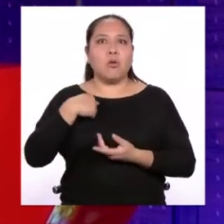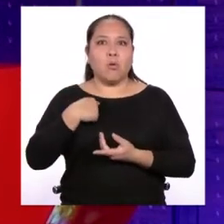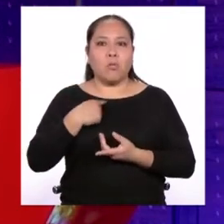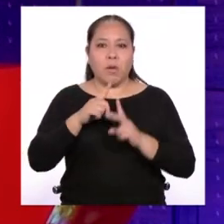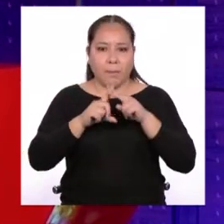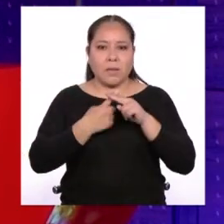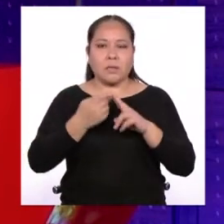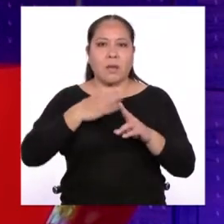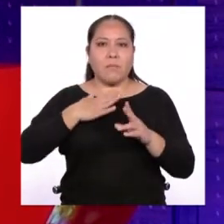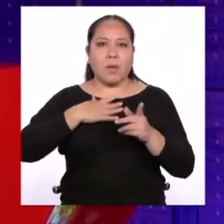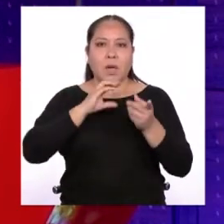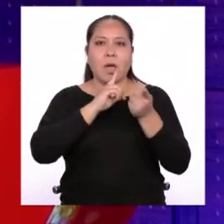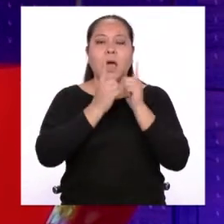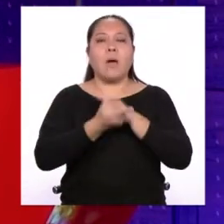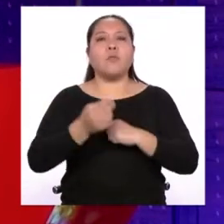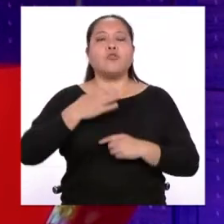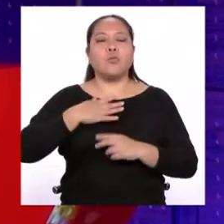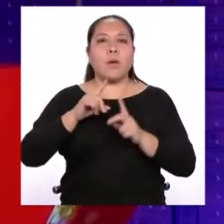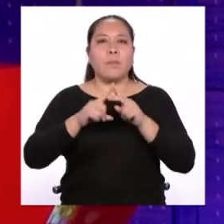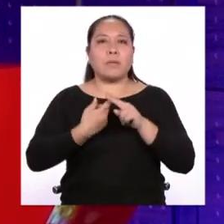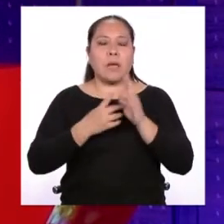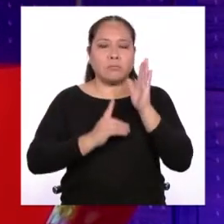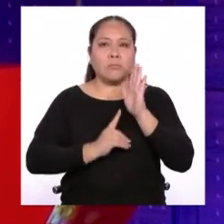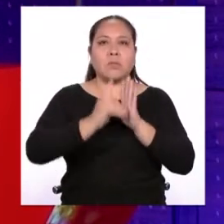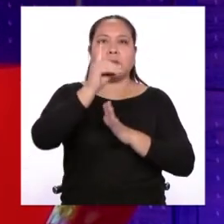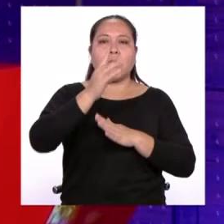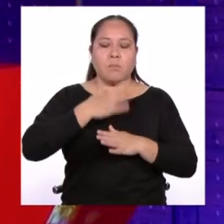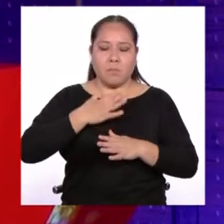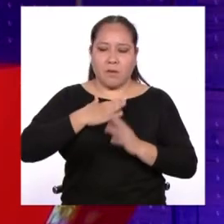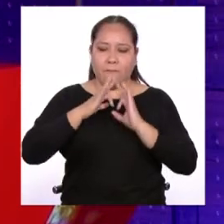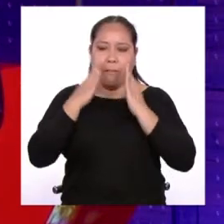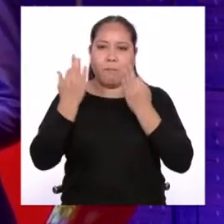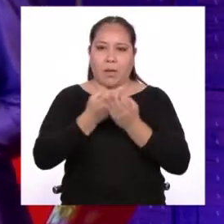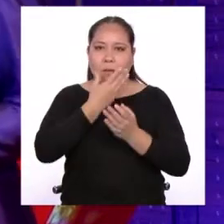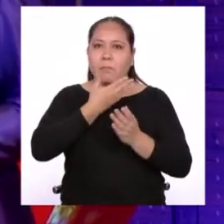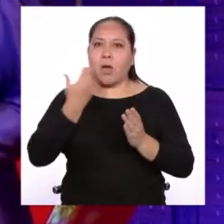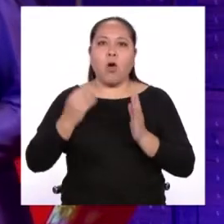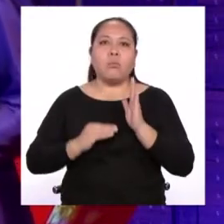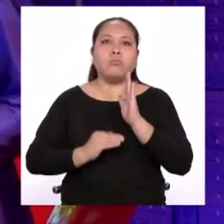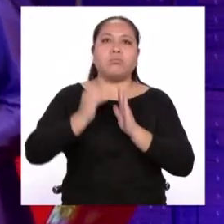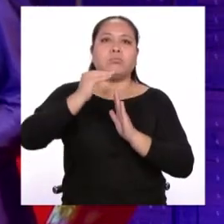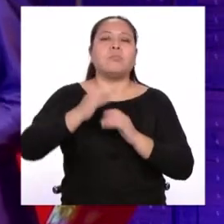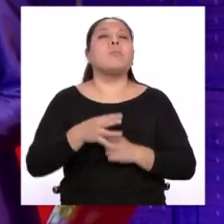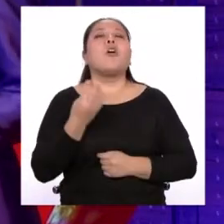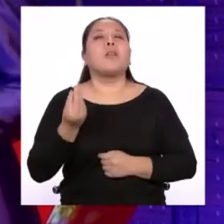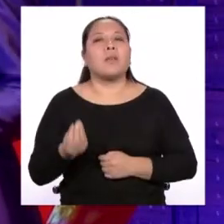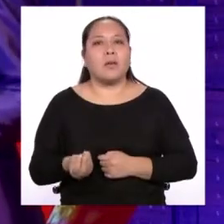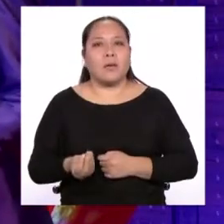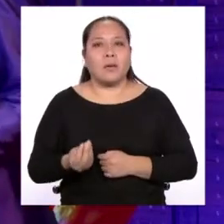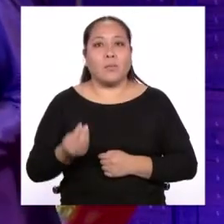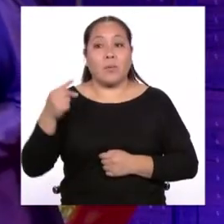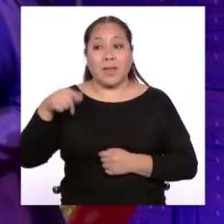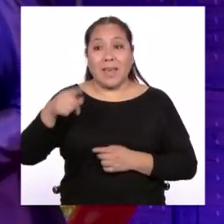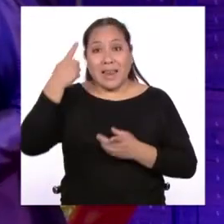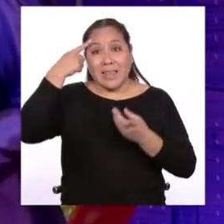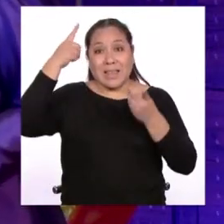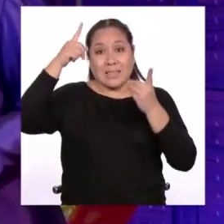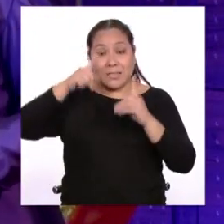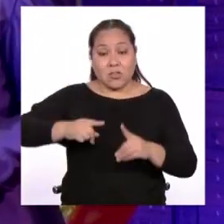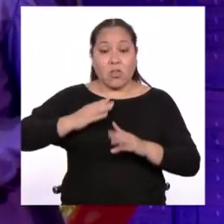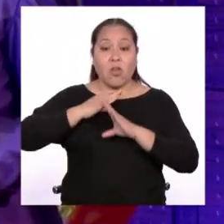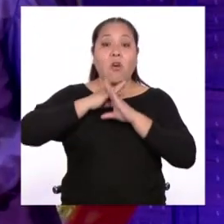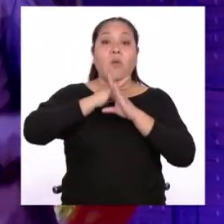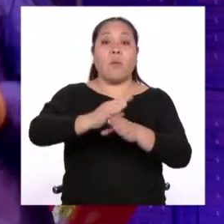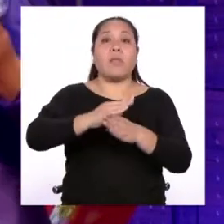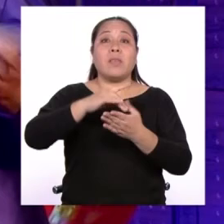cambio, de su desarrollo, de su éxito familiar. ¿Por qué? Porque la decisión de combatir